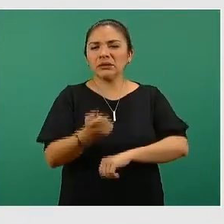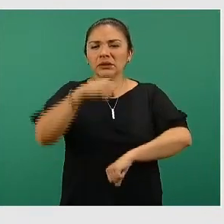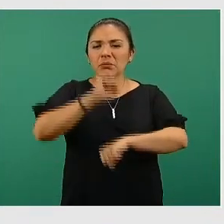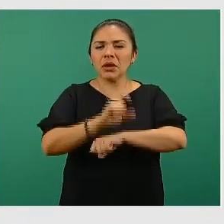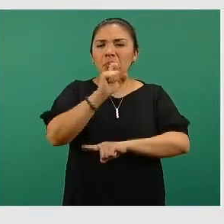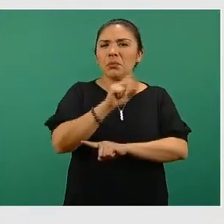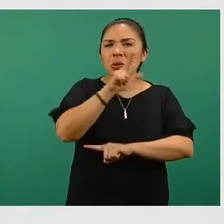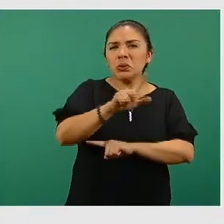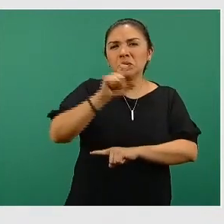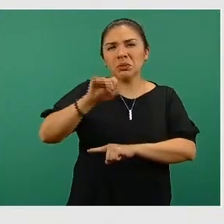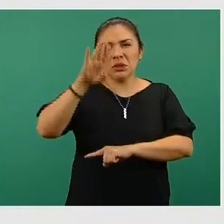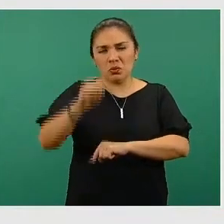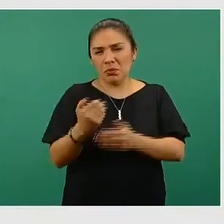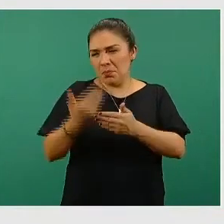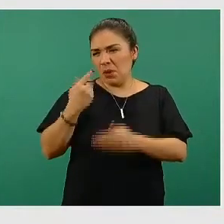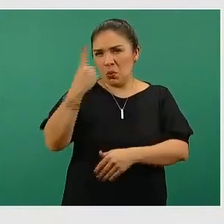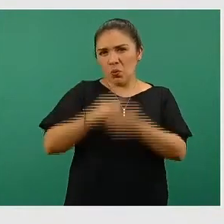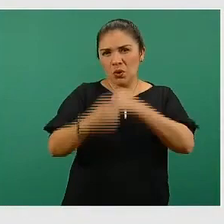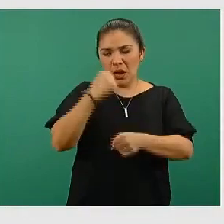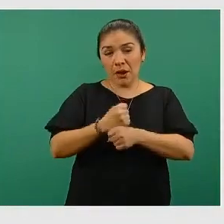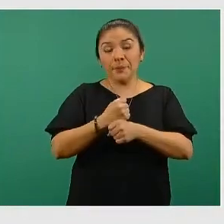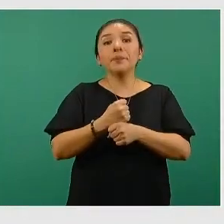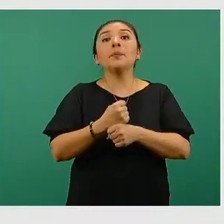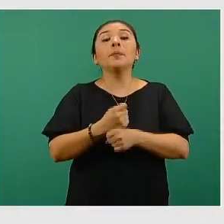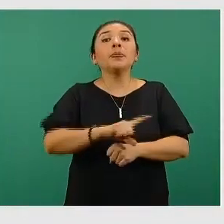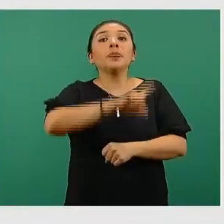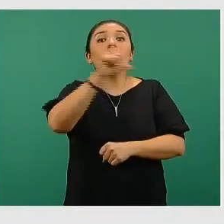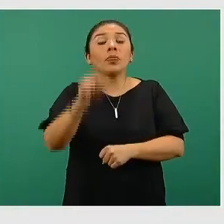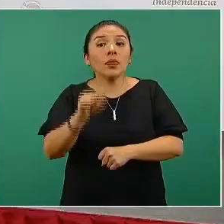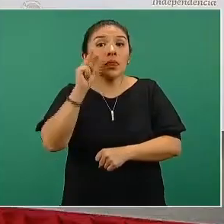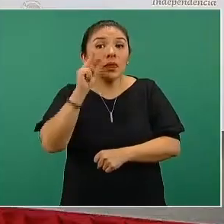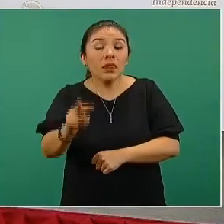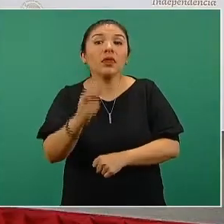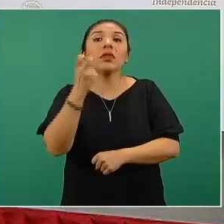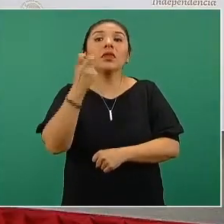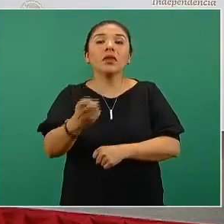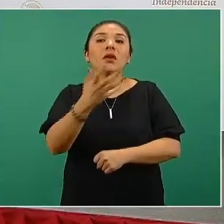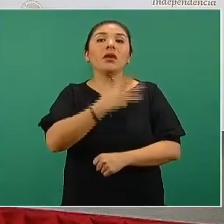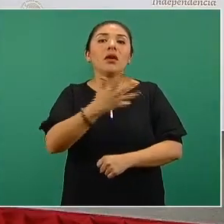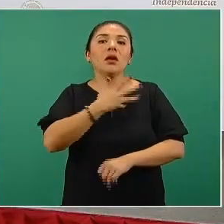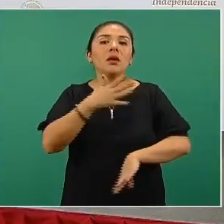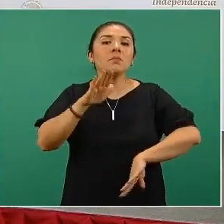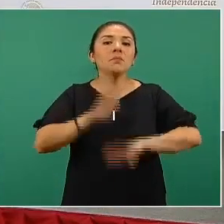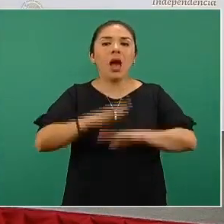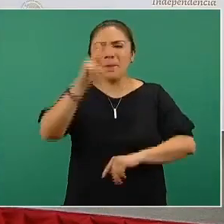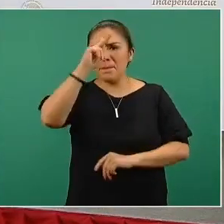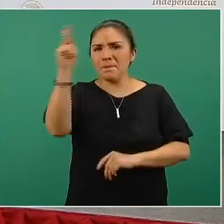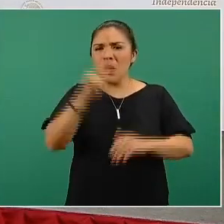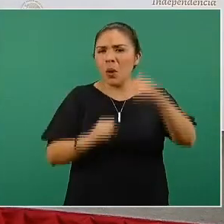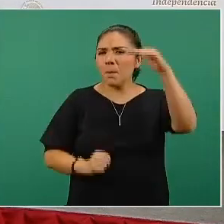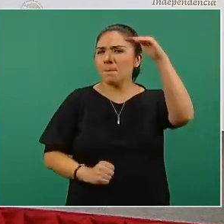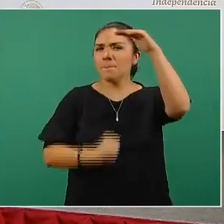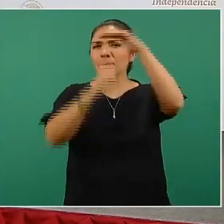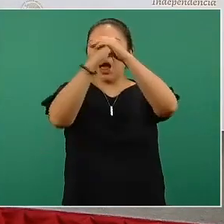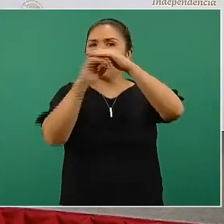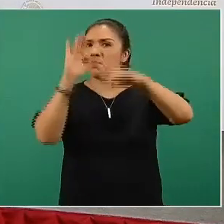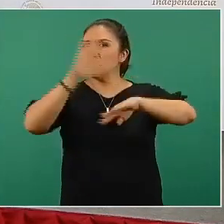28 y 29 del año pasado, y después claramente tuvimos este gran pico que